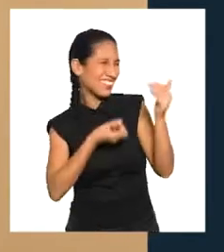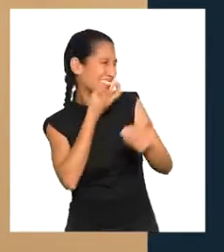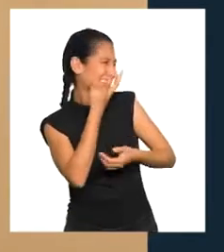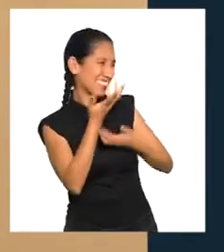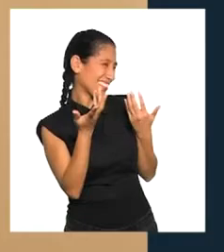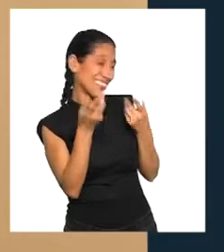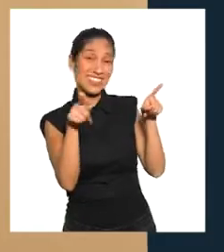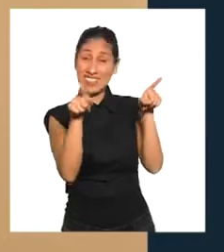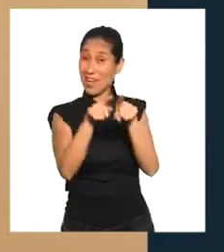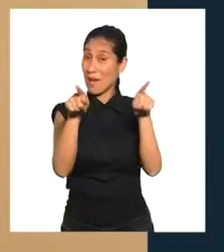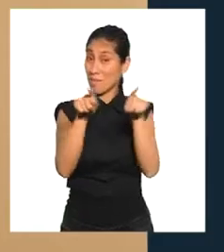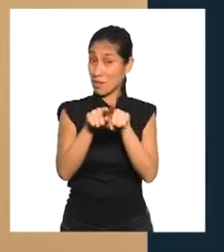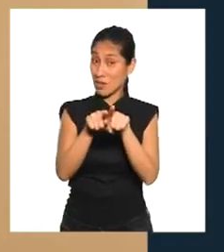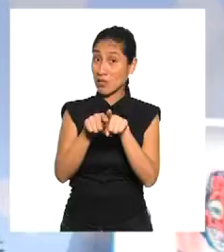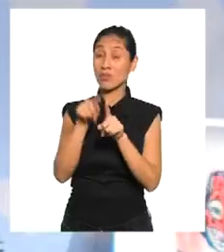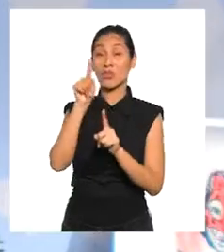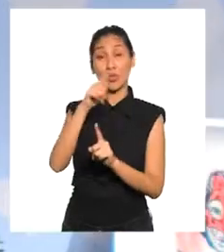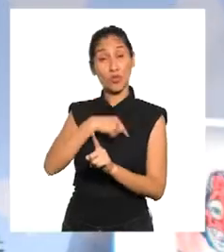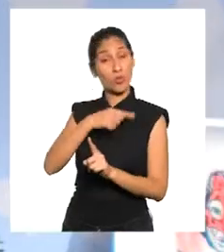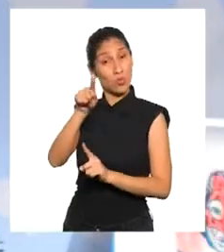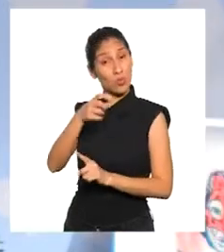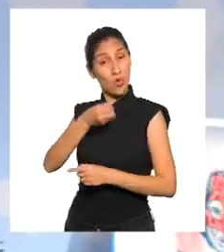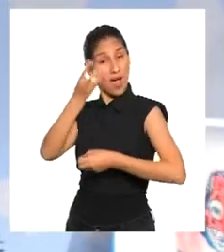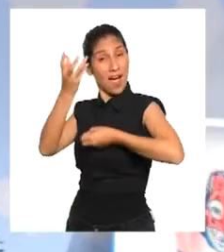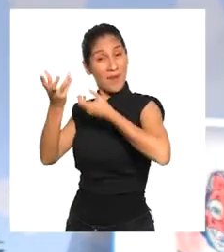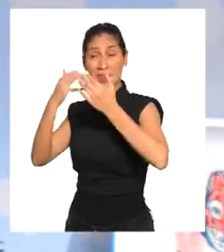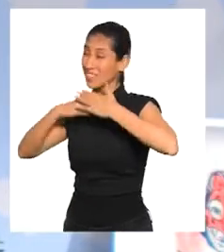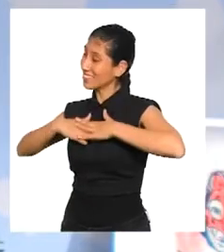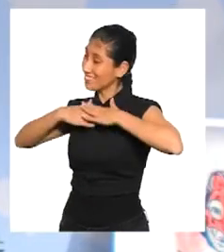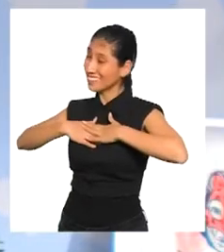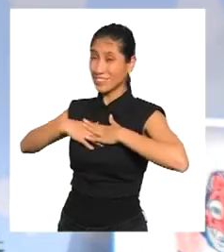prevenimos situaciones conflictivas. ¿Conflictivas?